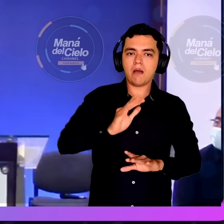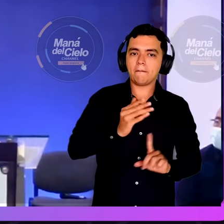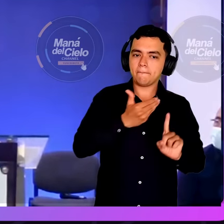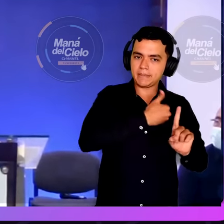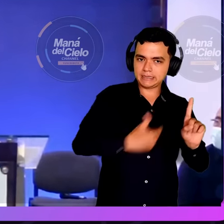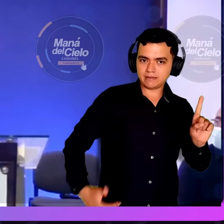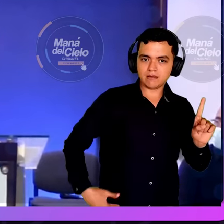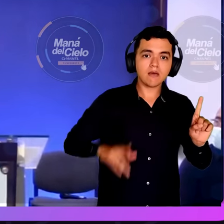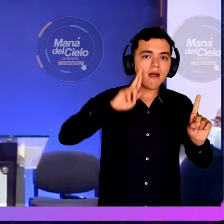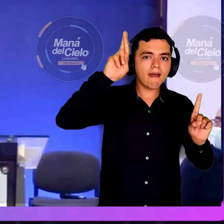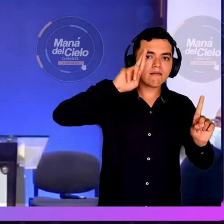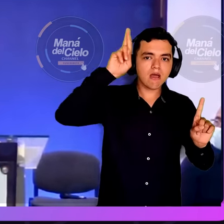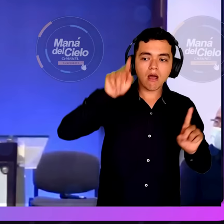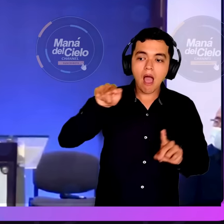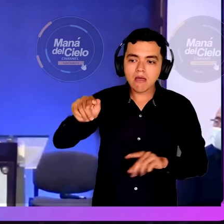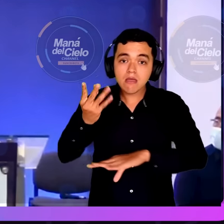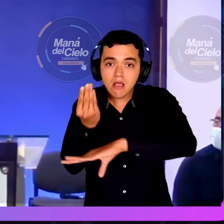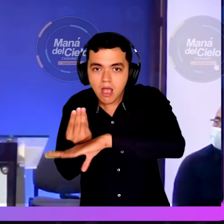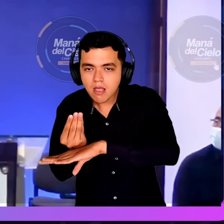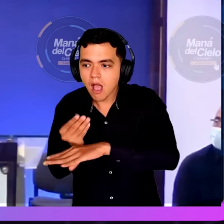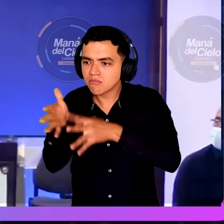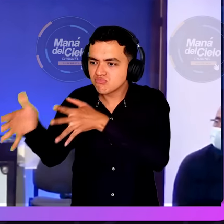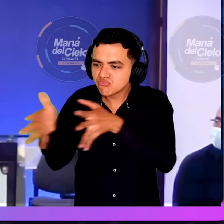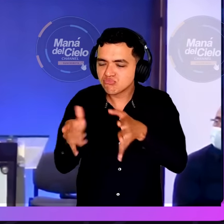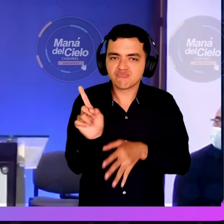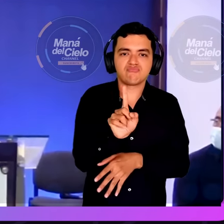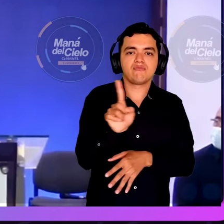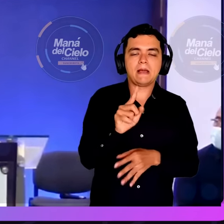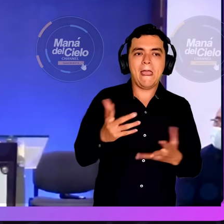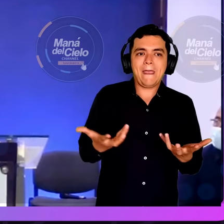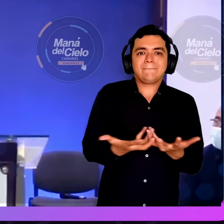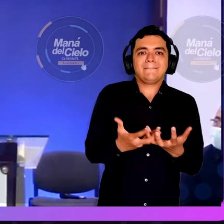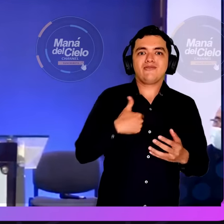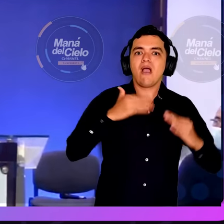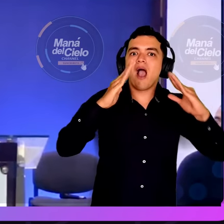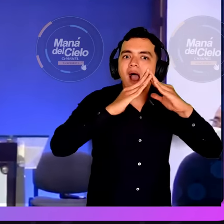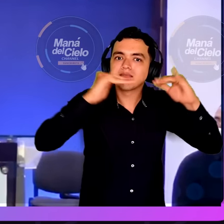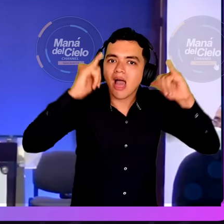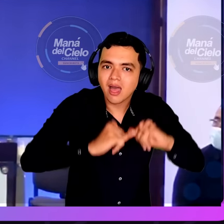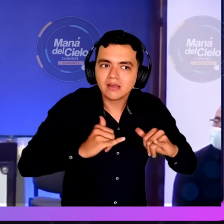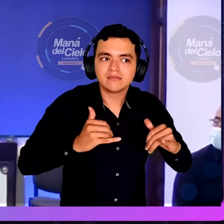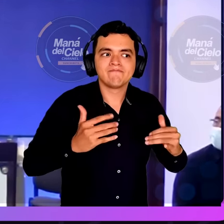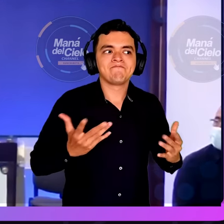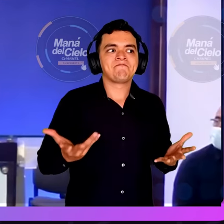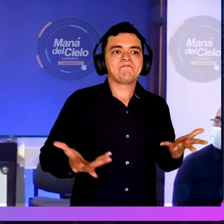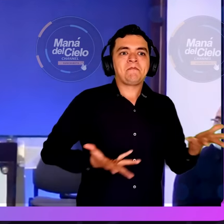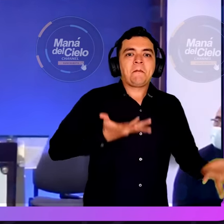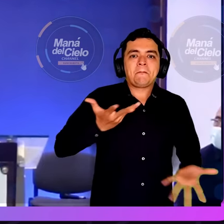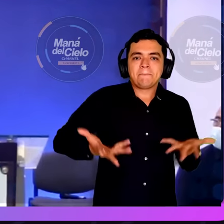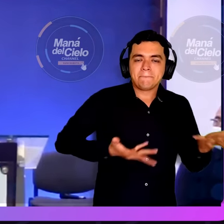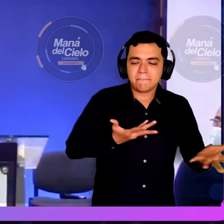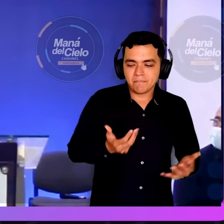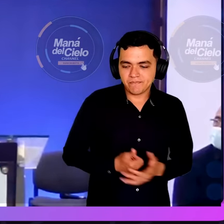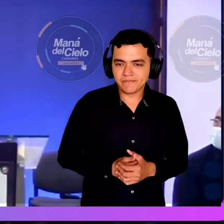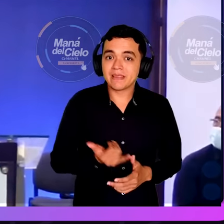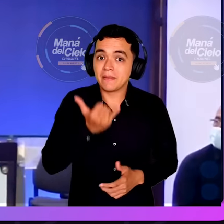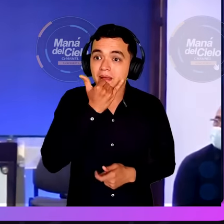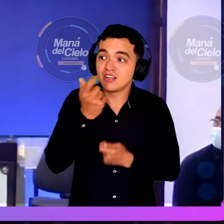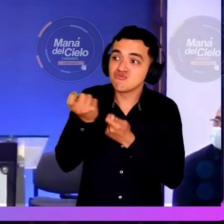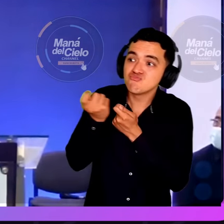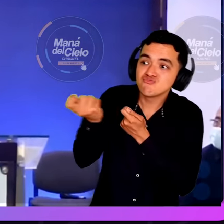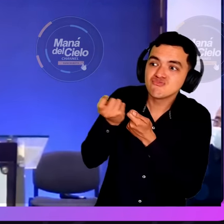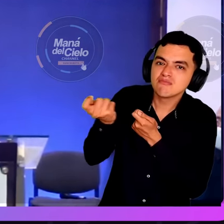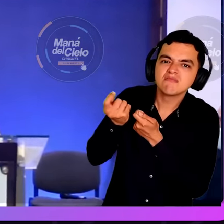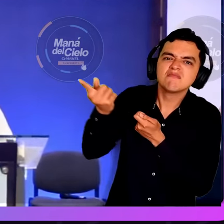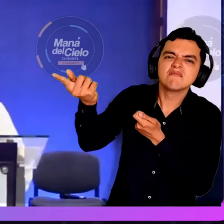al lado. Uy, hermano, y eso era, porque ahí había un, por la Ciudadela Real de Minas, y eso por ahí había un,